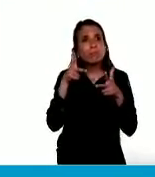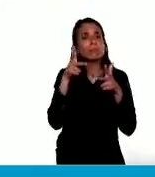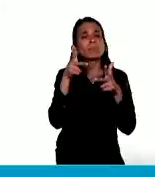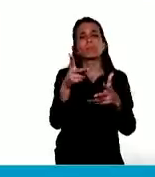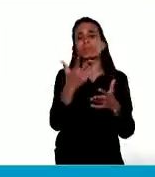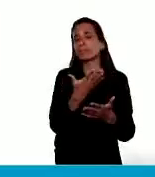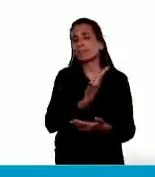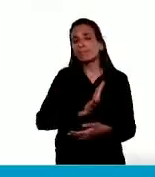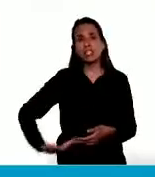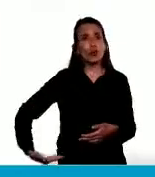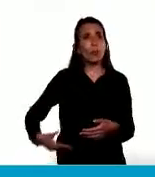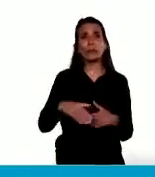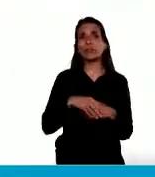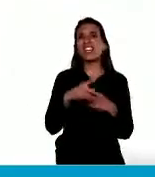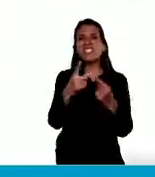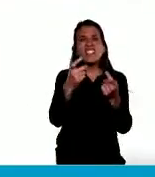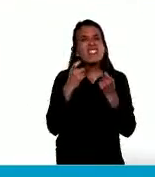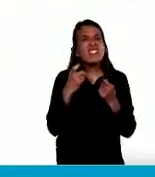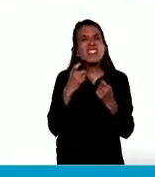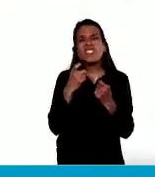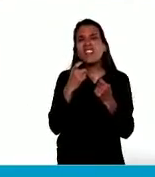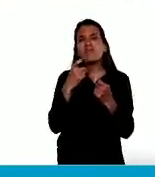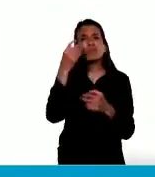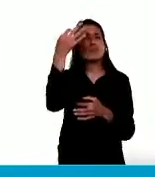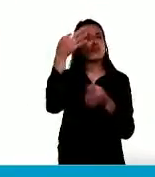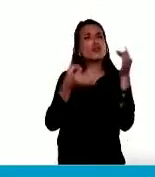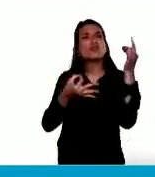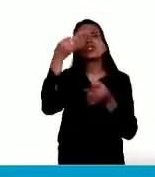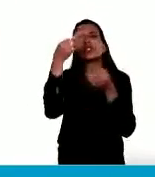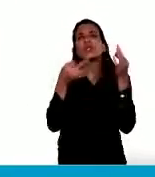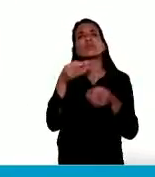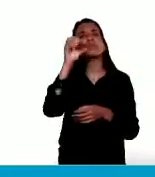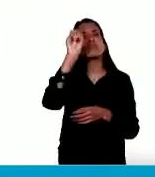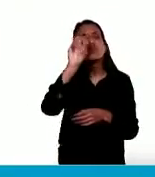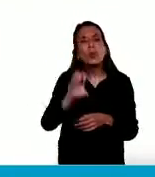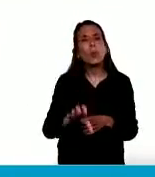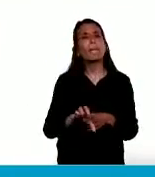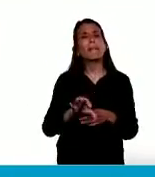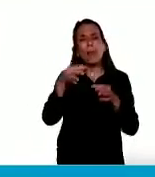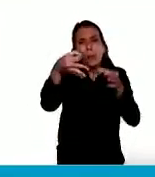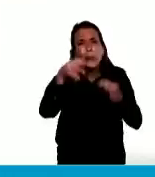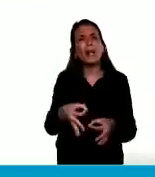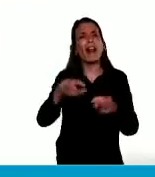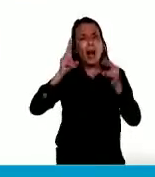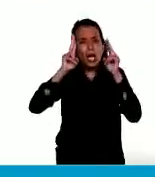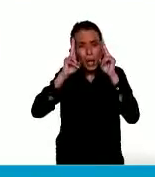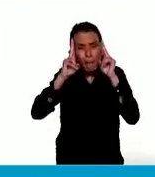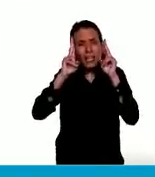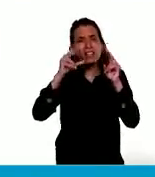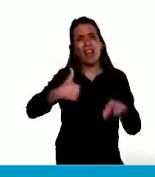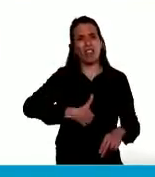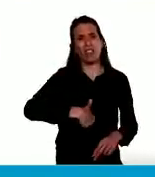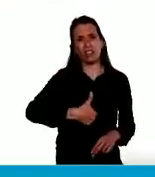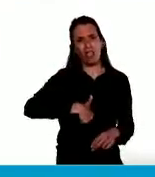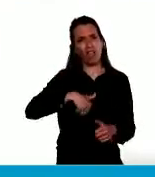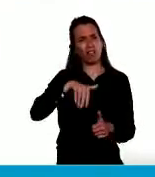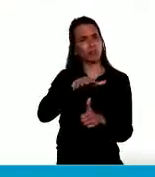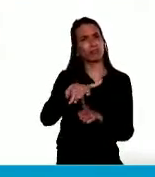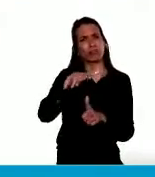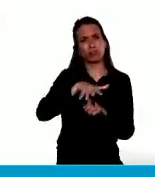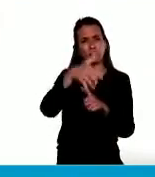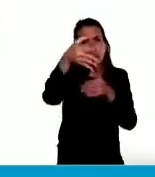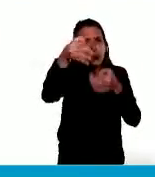presidente, necesitamos que la justicia nombre y respete las identidades de género